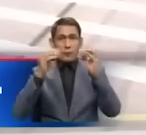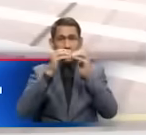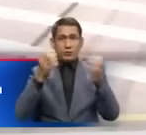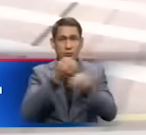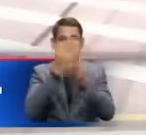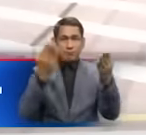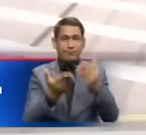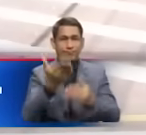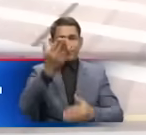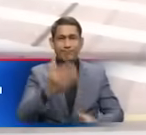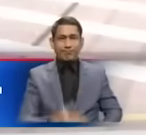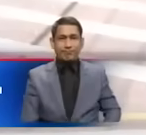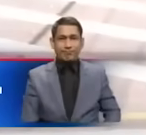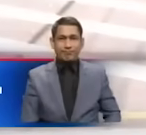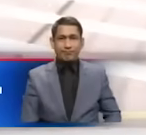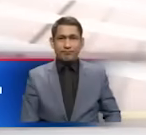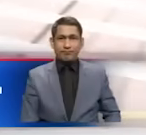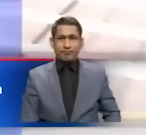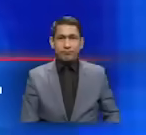de TC Televisión.